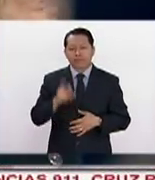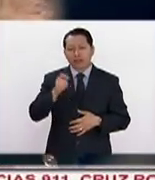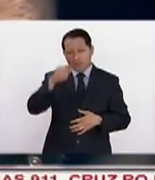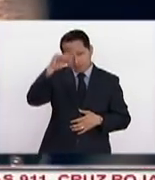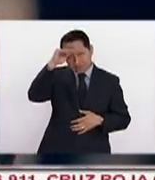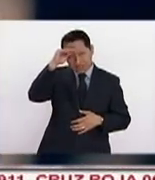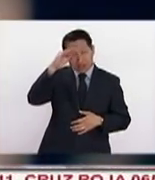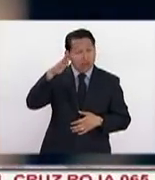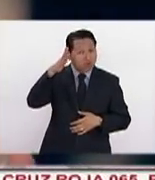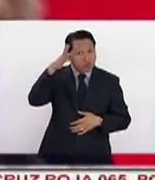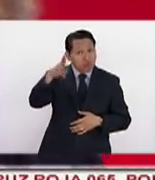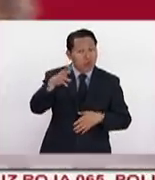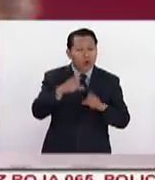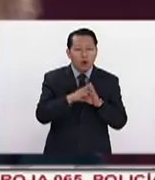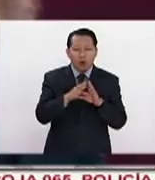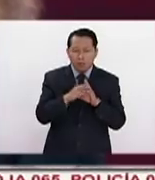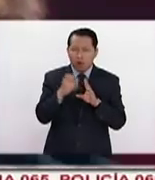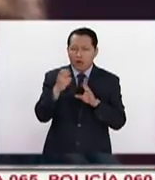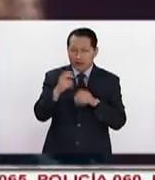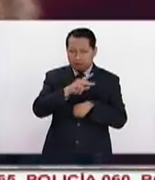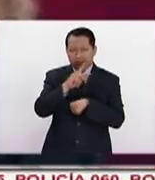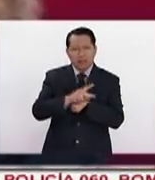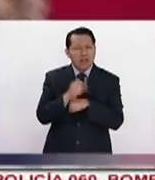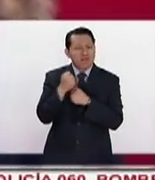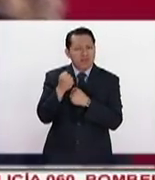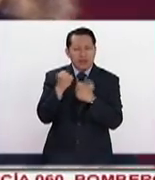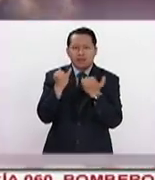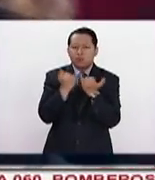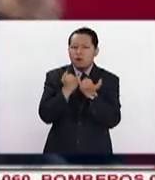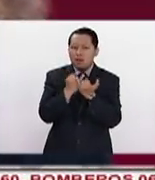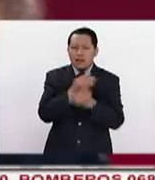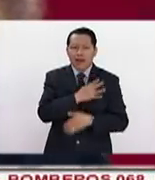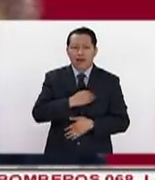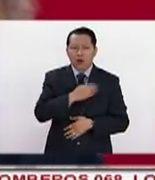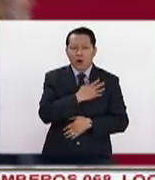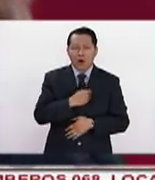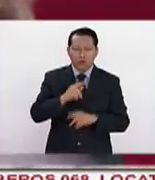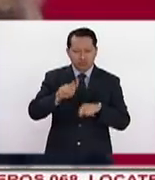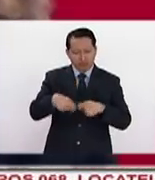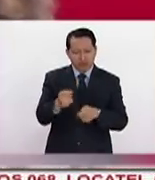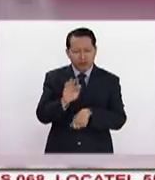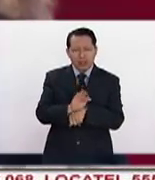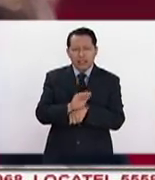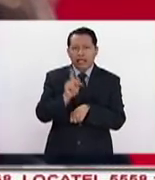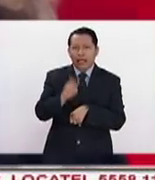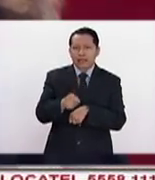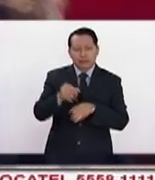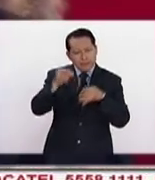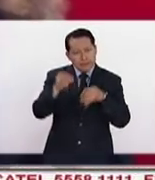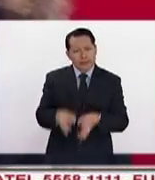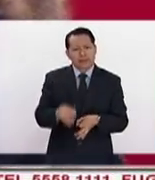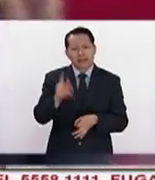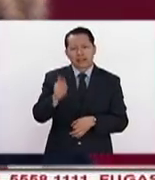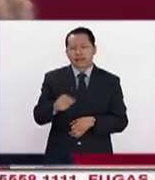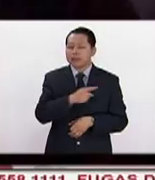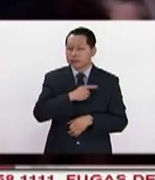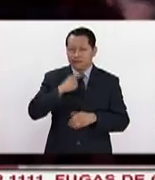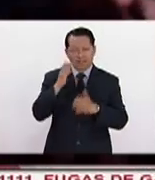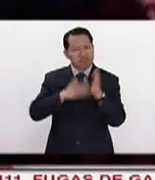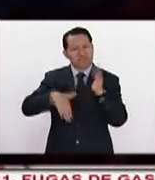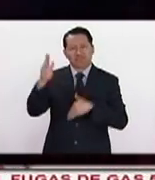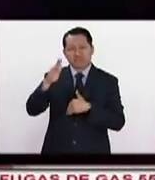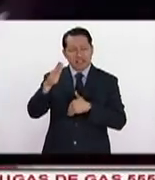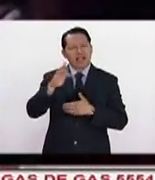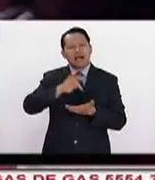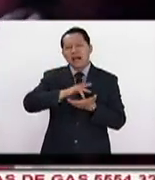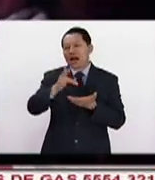Pensaremos en el futuro de nuestra gran patria y sobre el futuro de nuestros hijos, por lo que definitivamente estamos condenados al éxito.